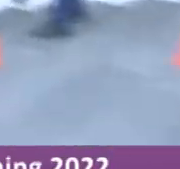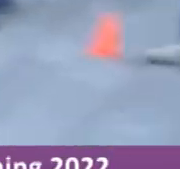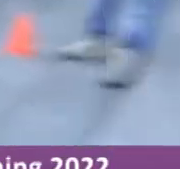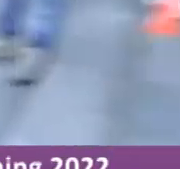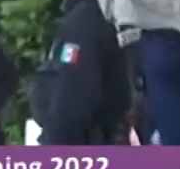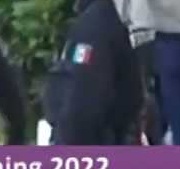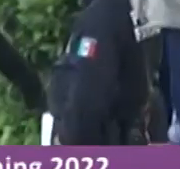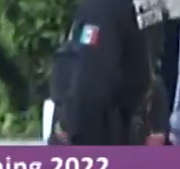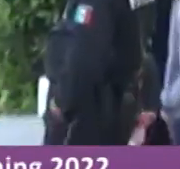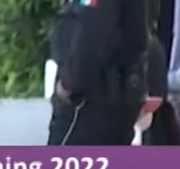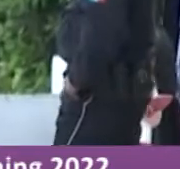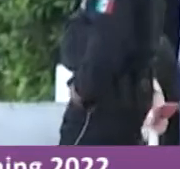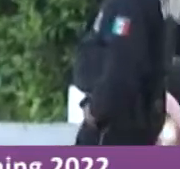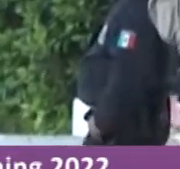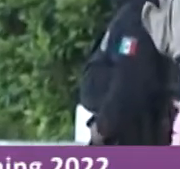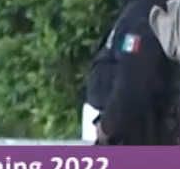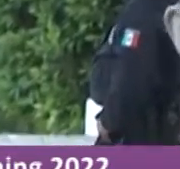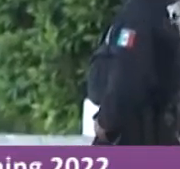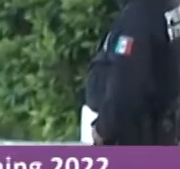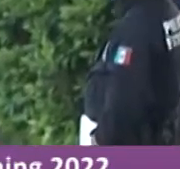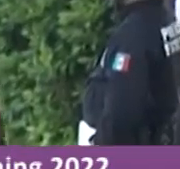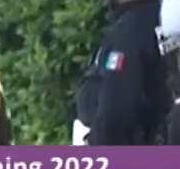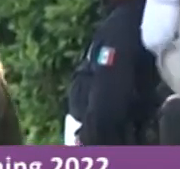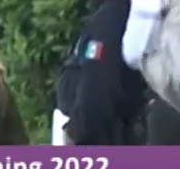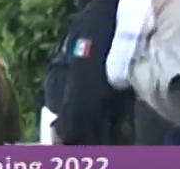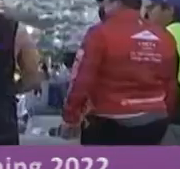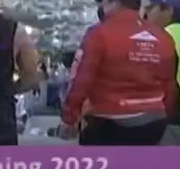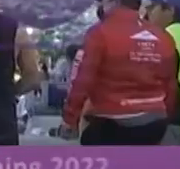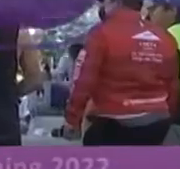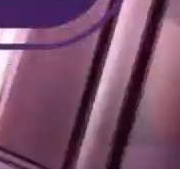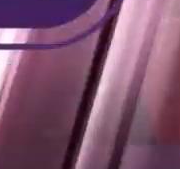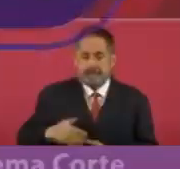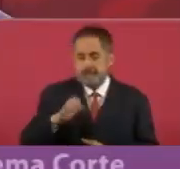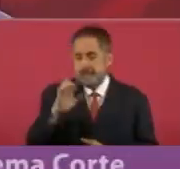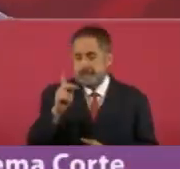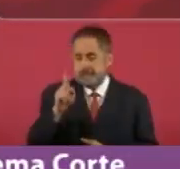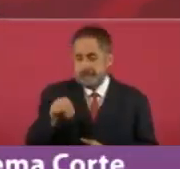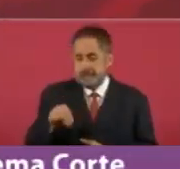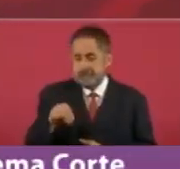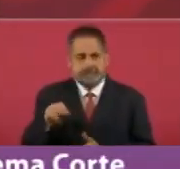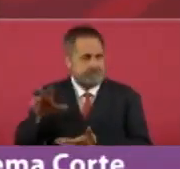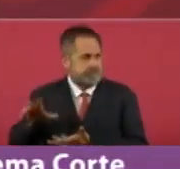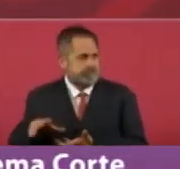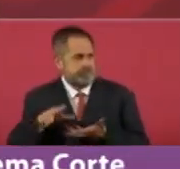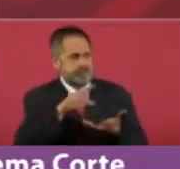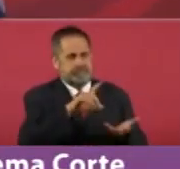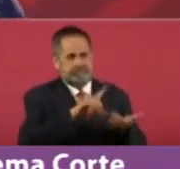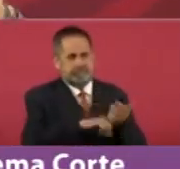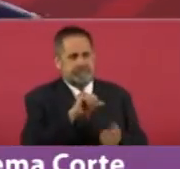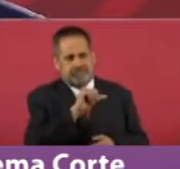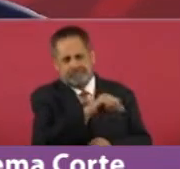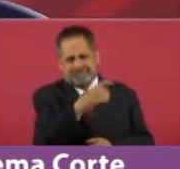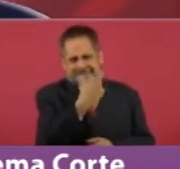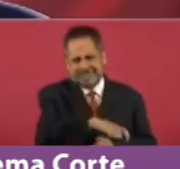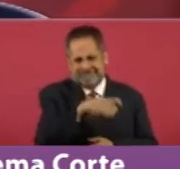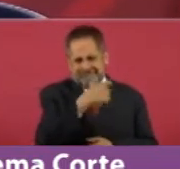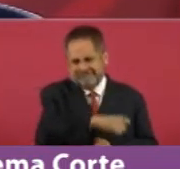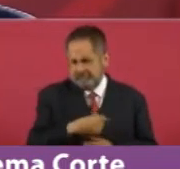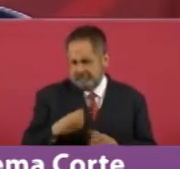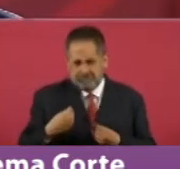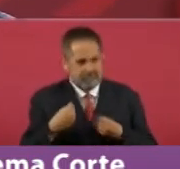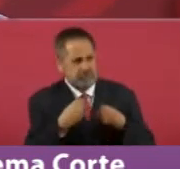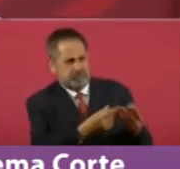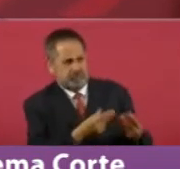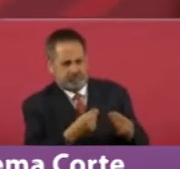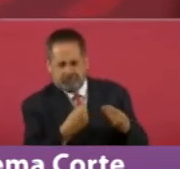de Santorum y Victoria Cocolecci Cuamaxi de Contla. El presidente Andrés Manuel López Obrador dejará en manos de la Suprema Corte de